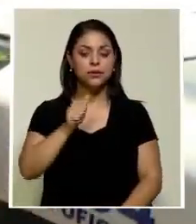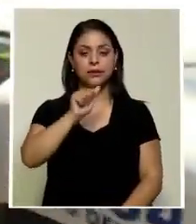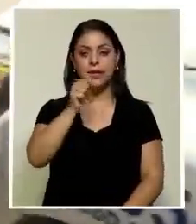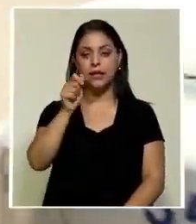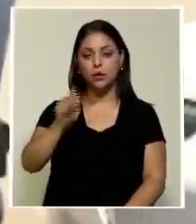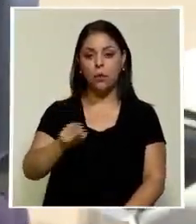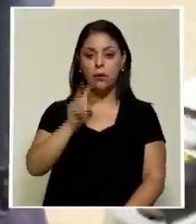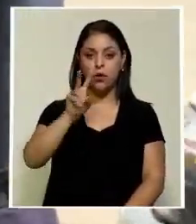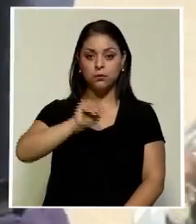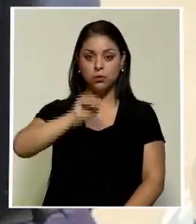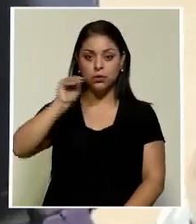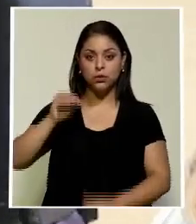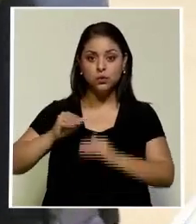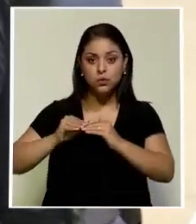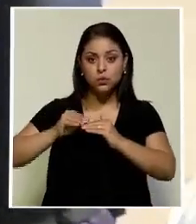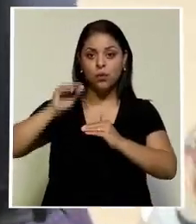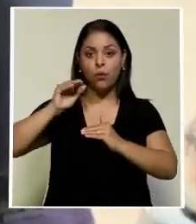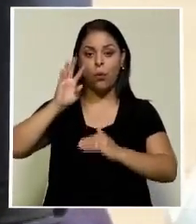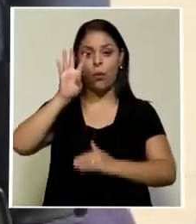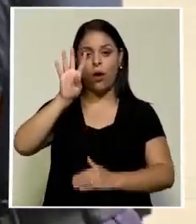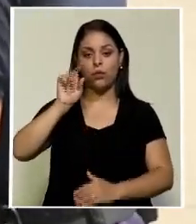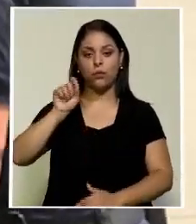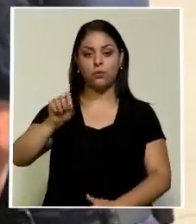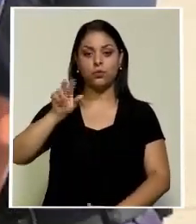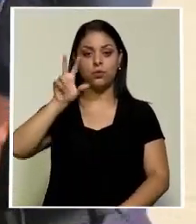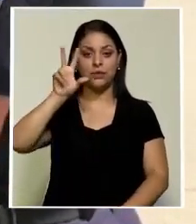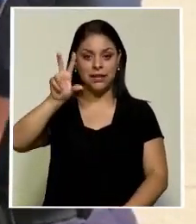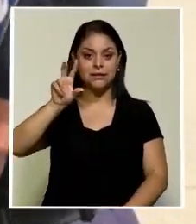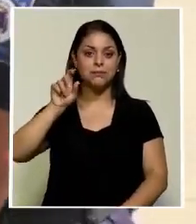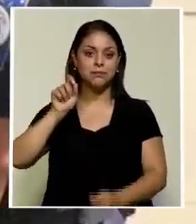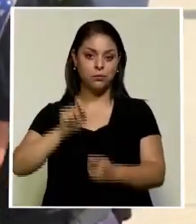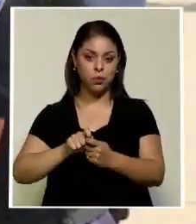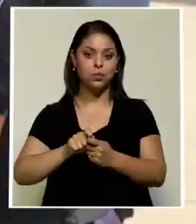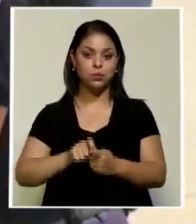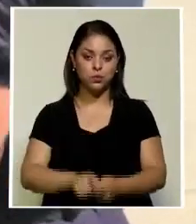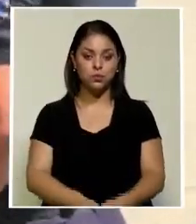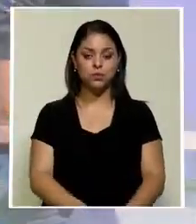10,2% con un incremento de 4,3 puntos.